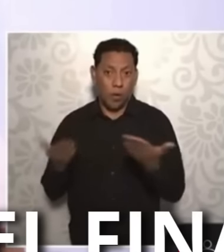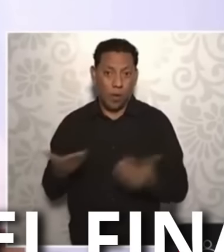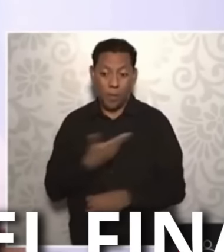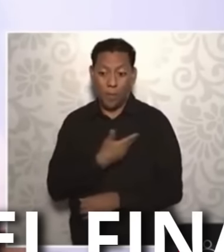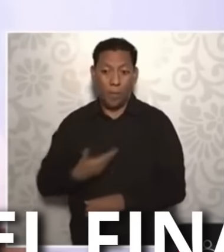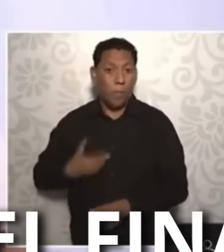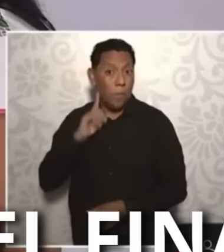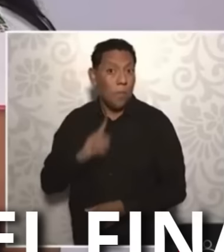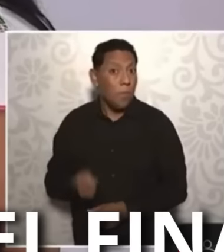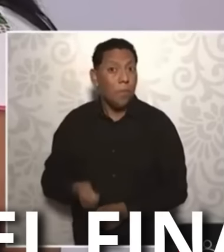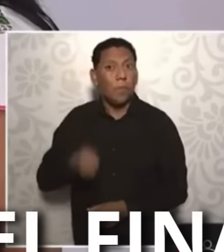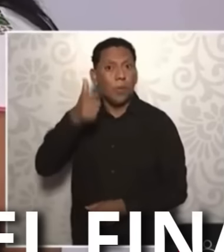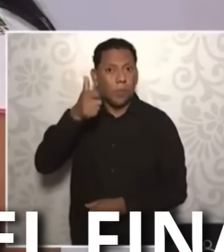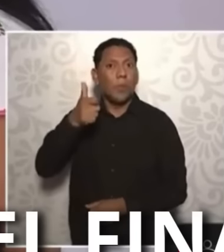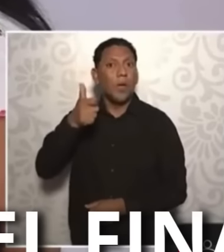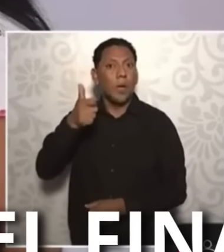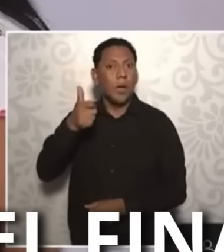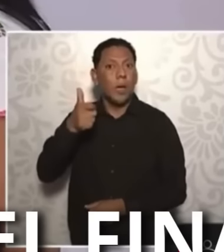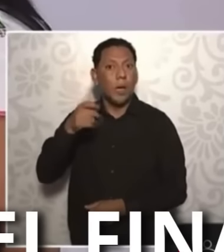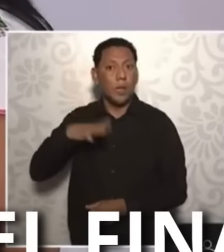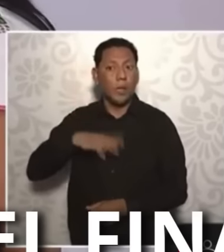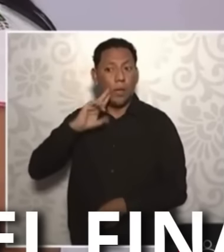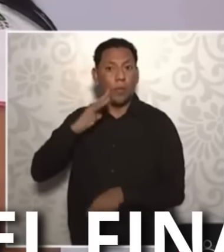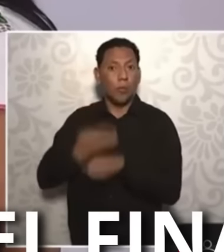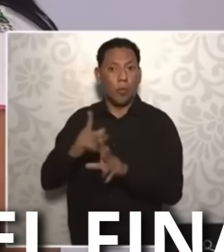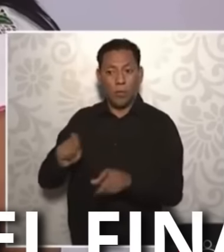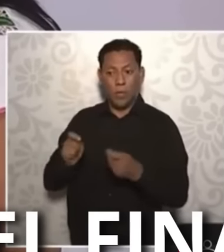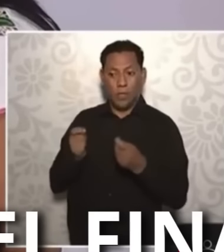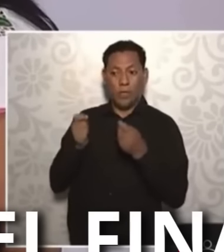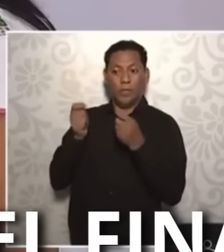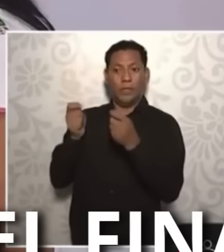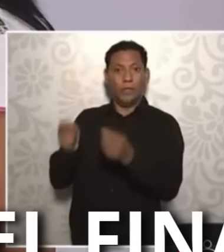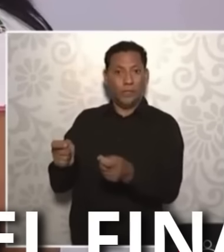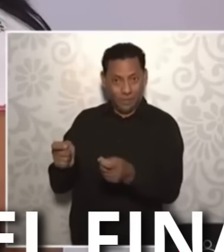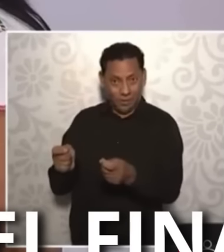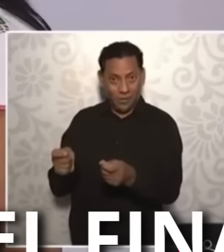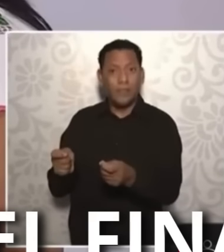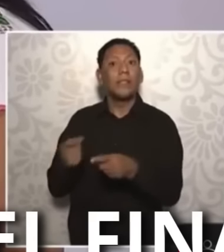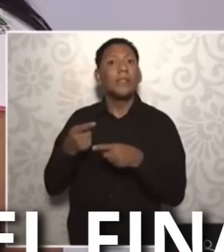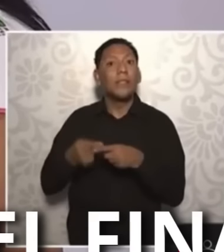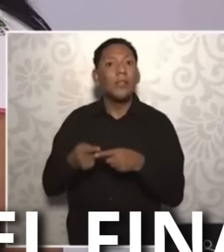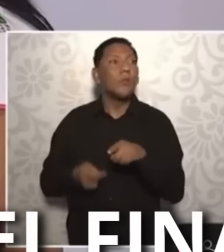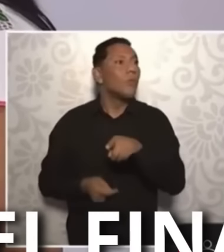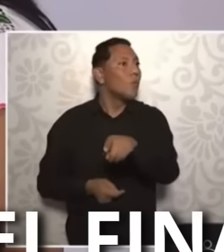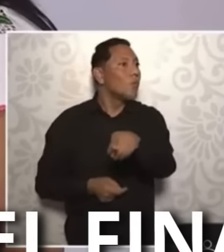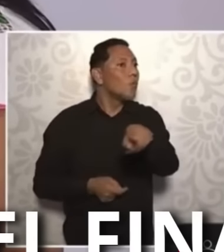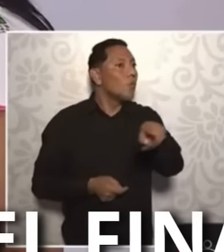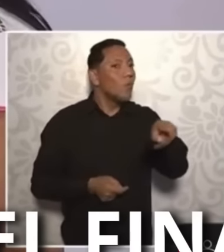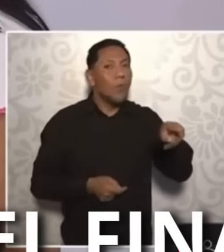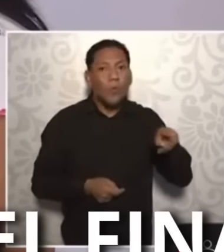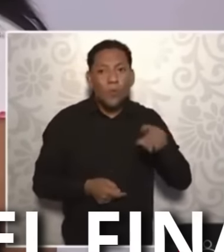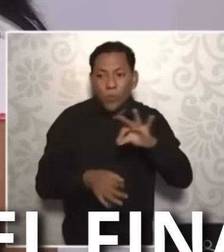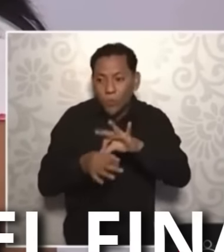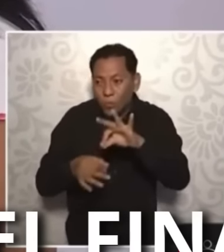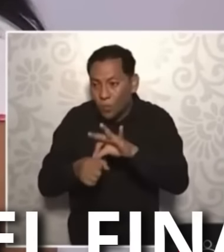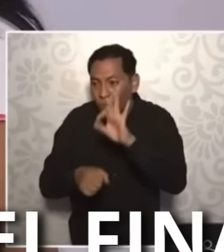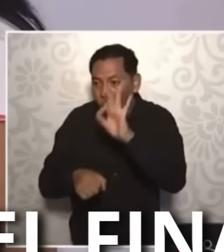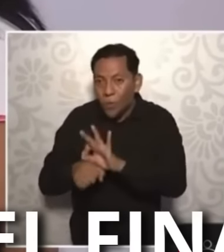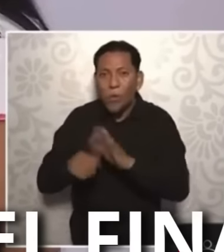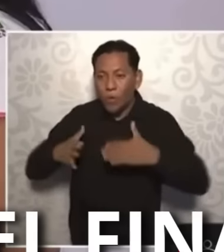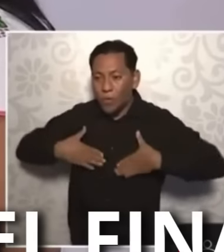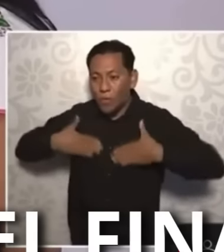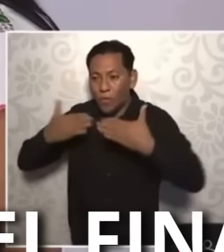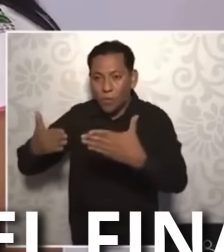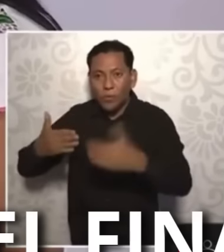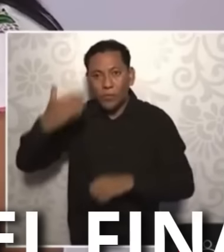primer mujer que tiene este encargo de todo el pueblo de México, sabe y conoce la realidad de